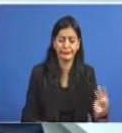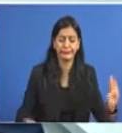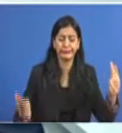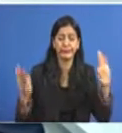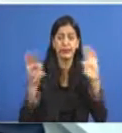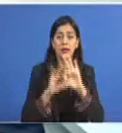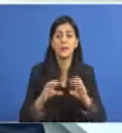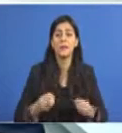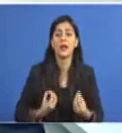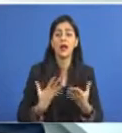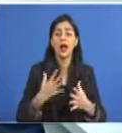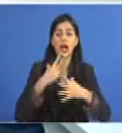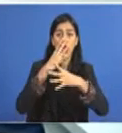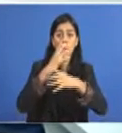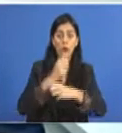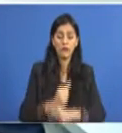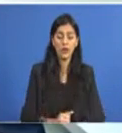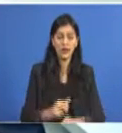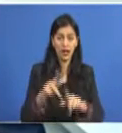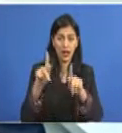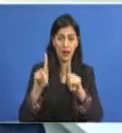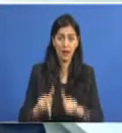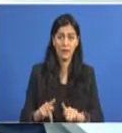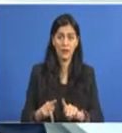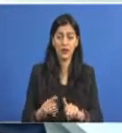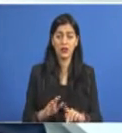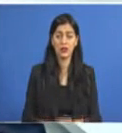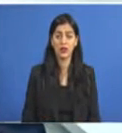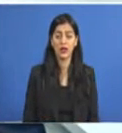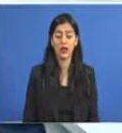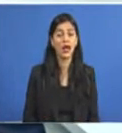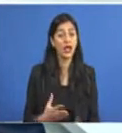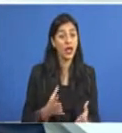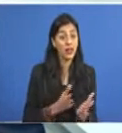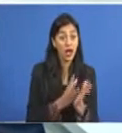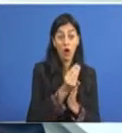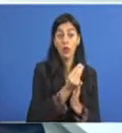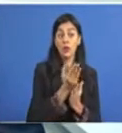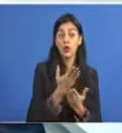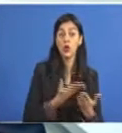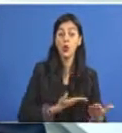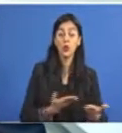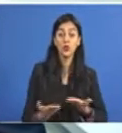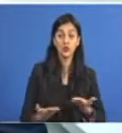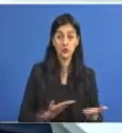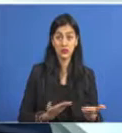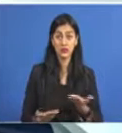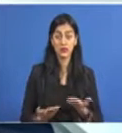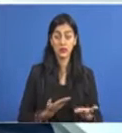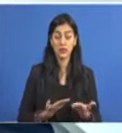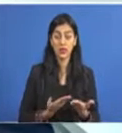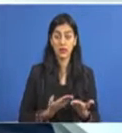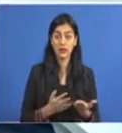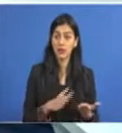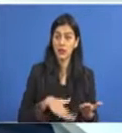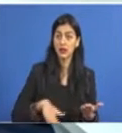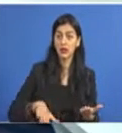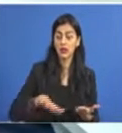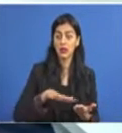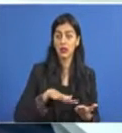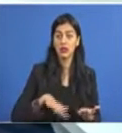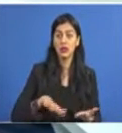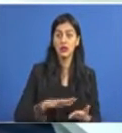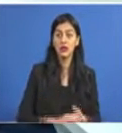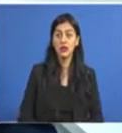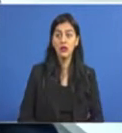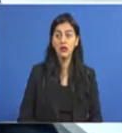confianza a su cliente de que está, o la, está adquiriendo un producto, un servicio en el entorno que